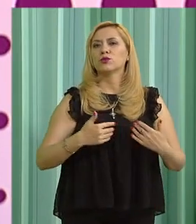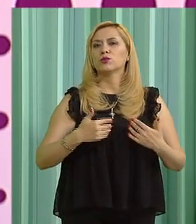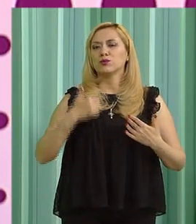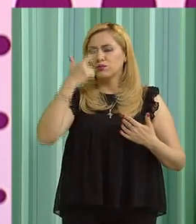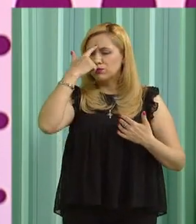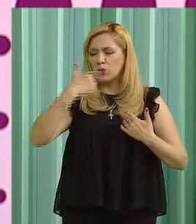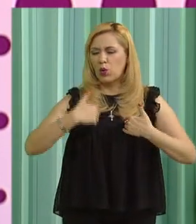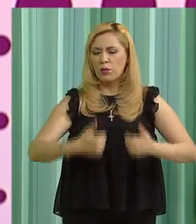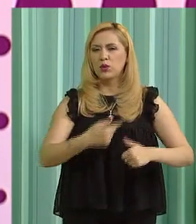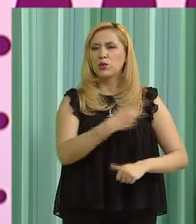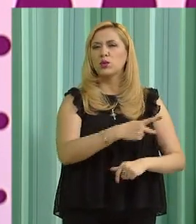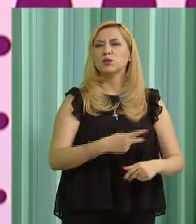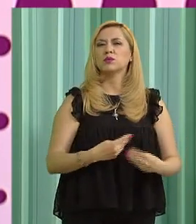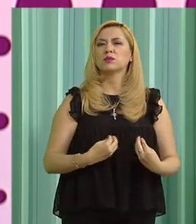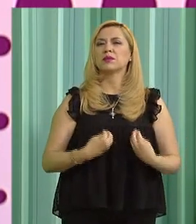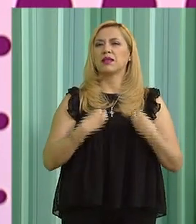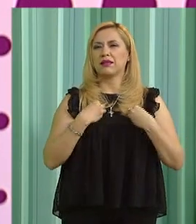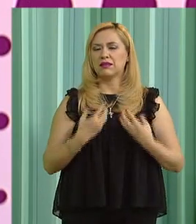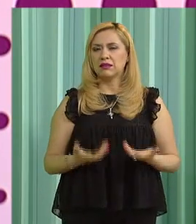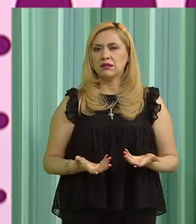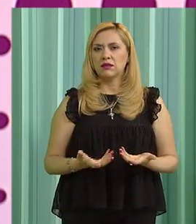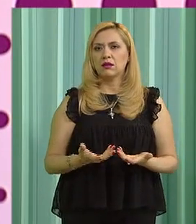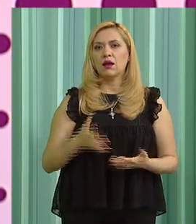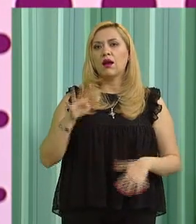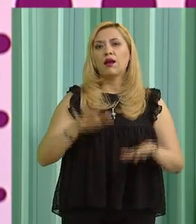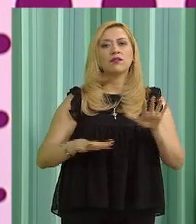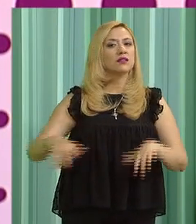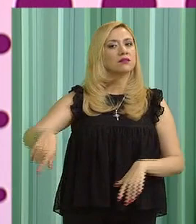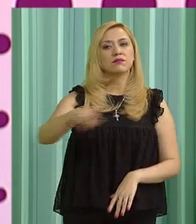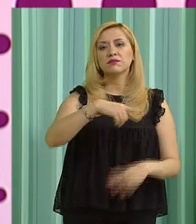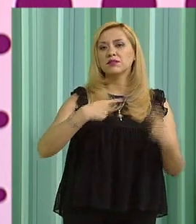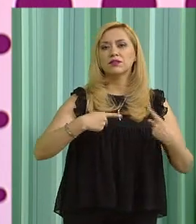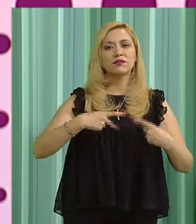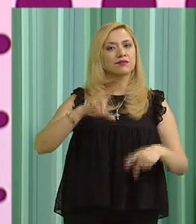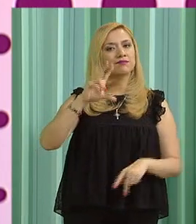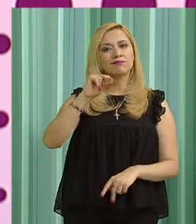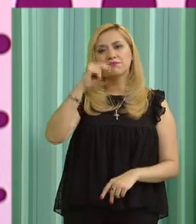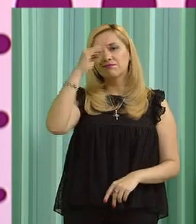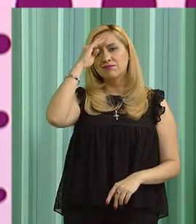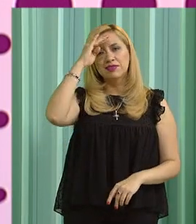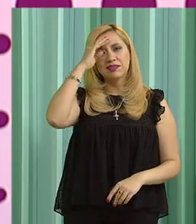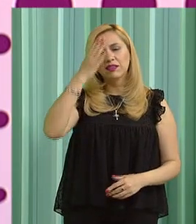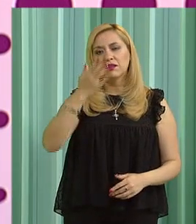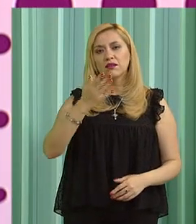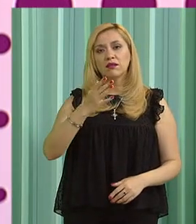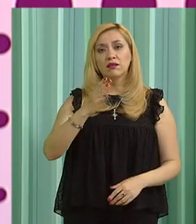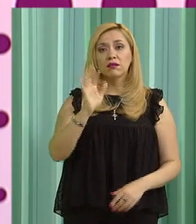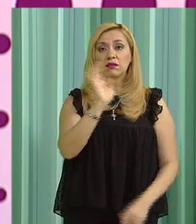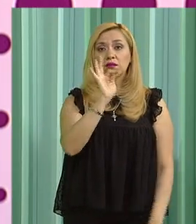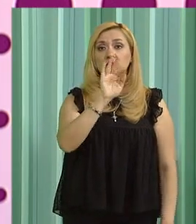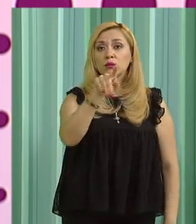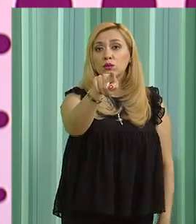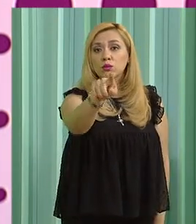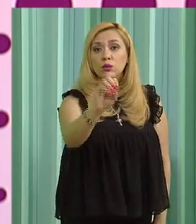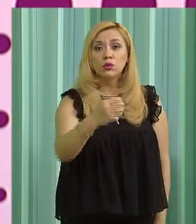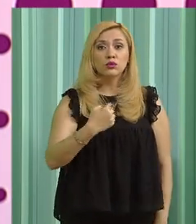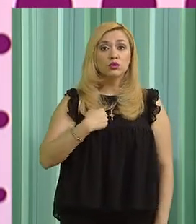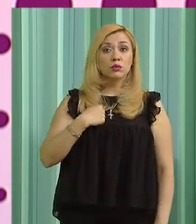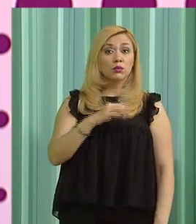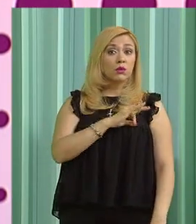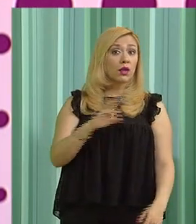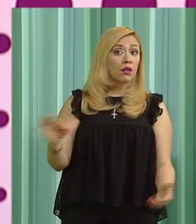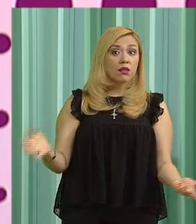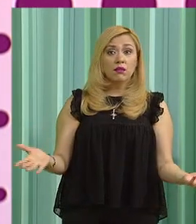personas no siempre tenemos la conciencia de que en cualquier momento cualquier persona puede volverse un refugiado.